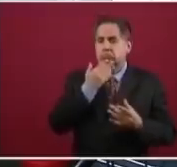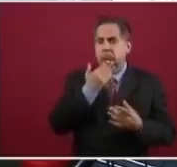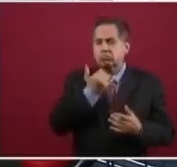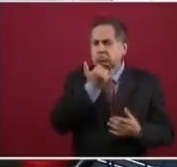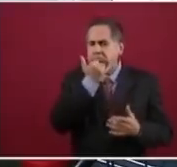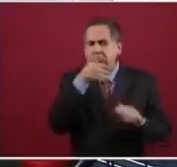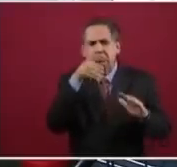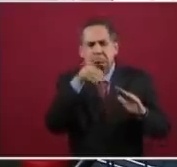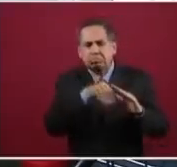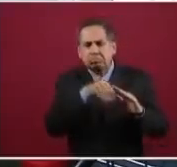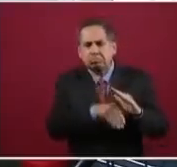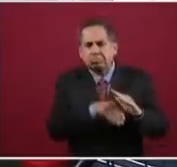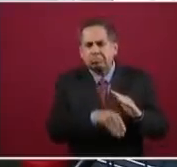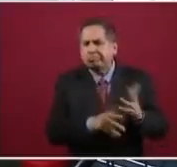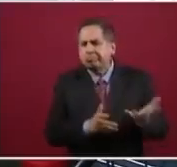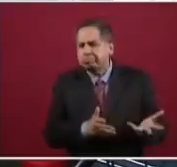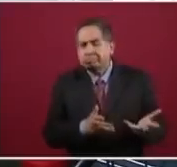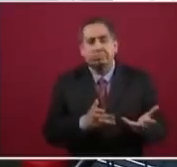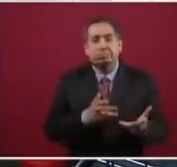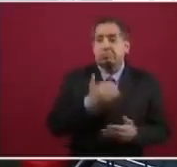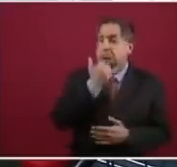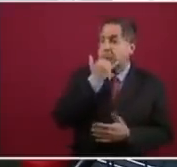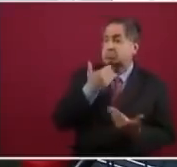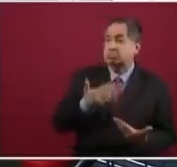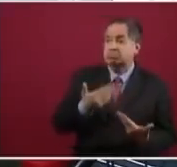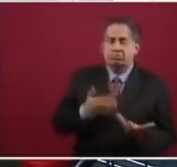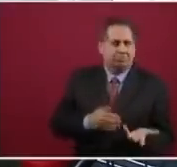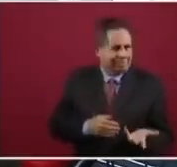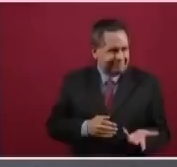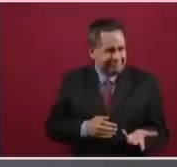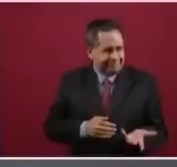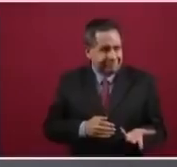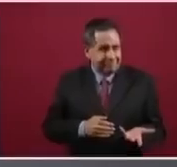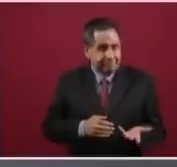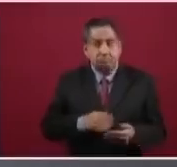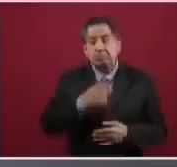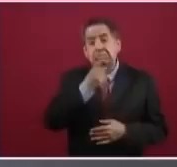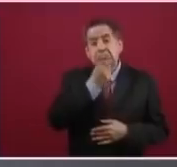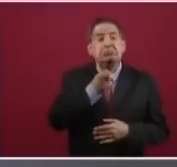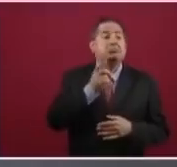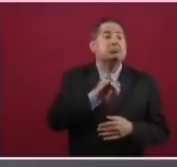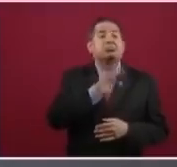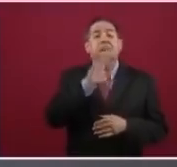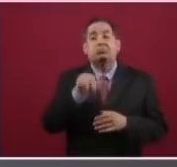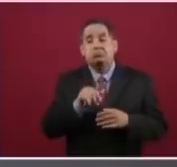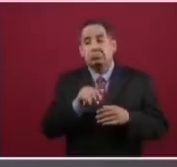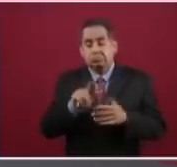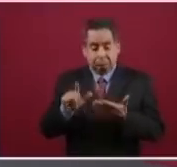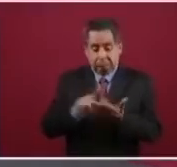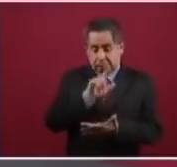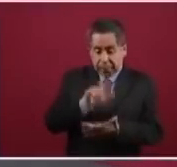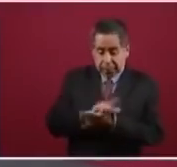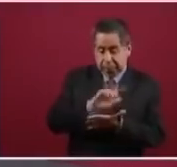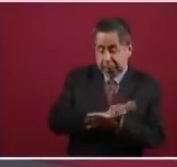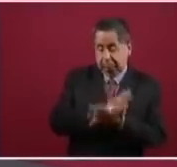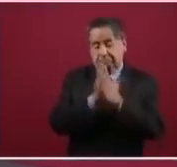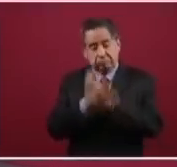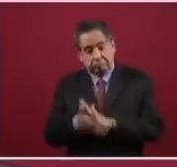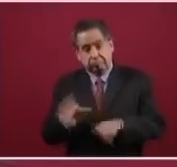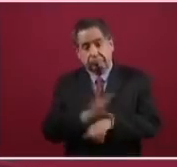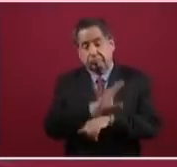y mucho más bien y va a estar con la reforma energética